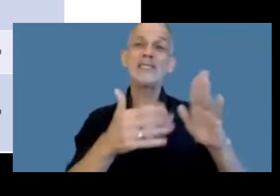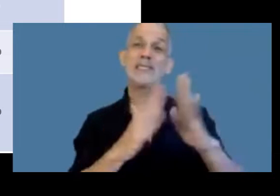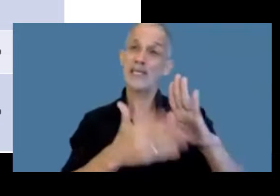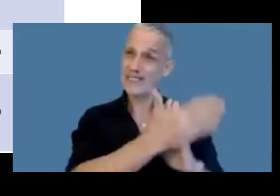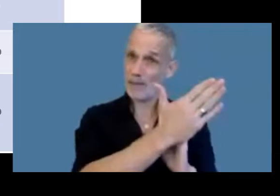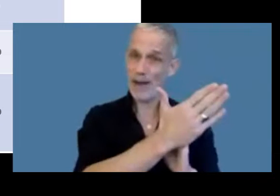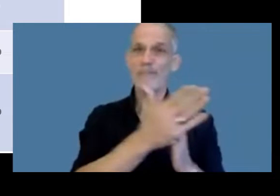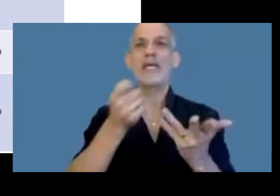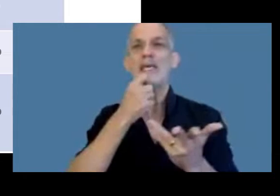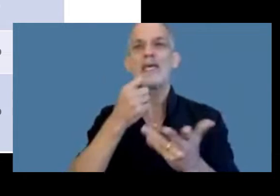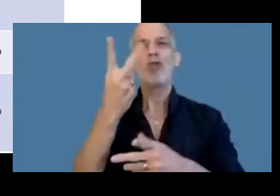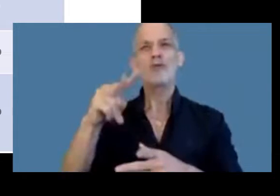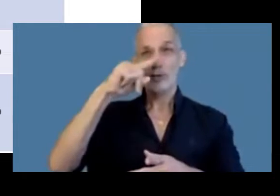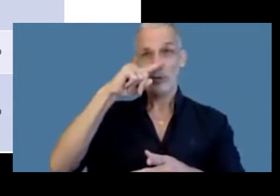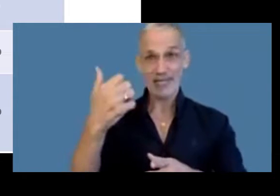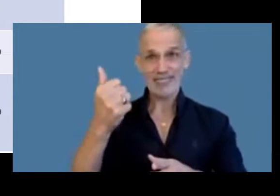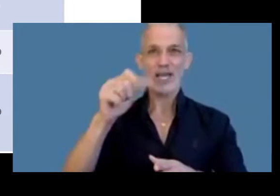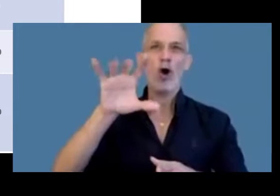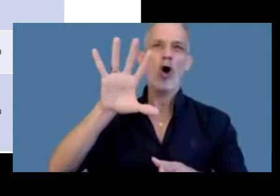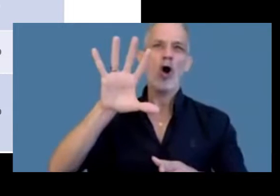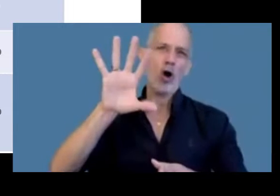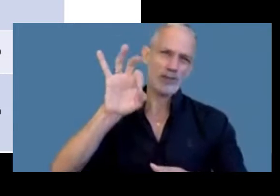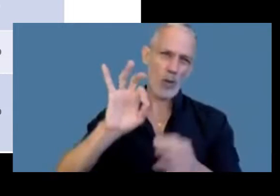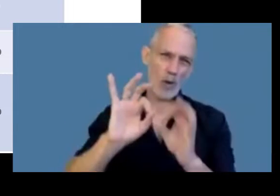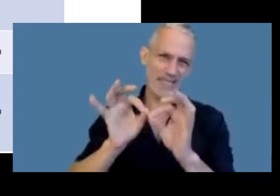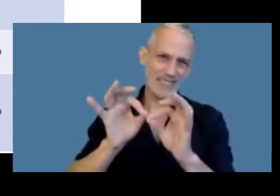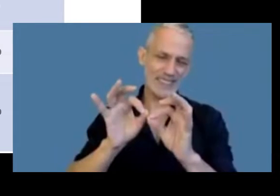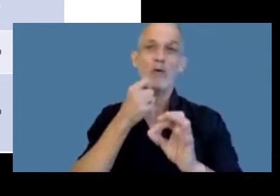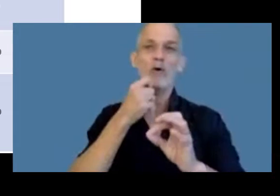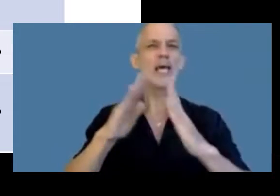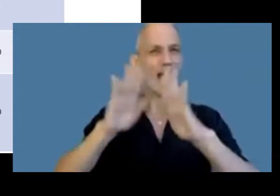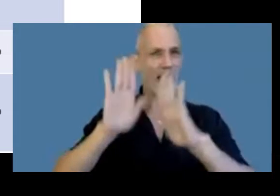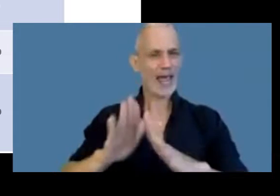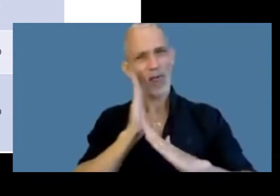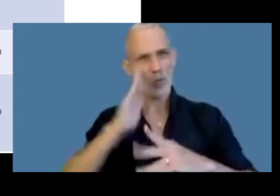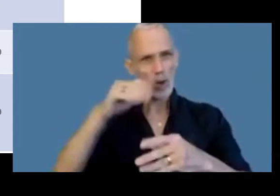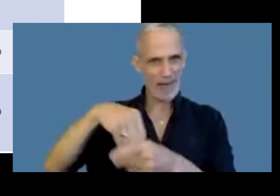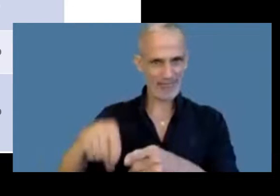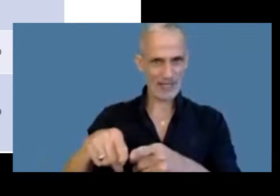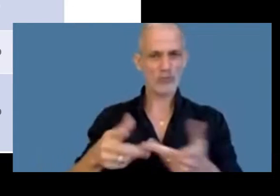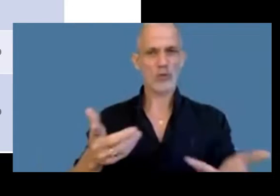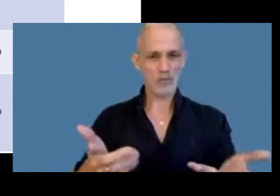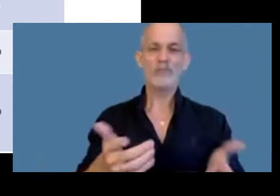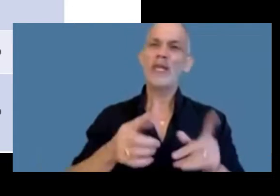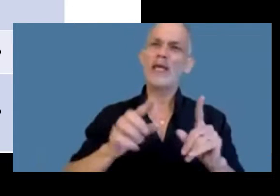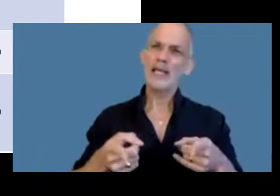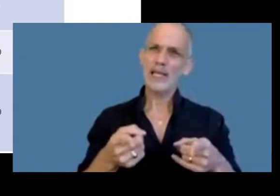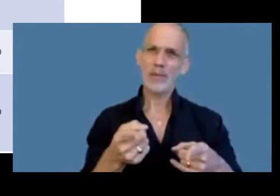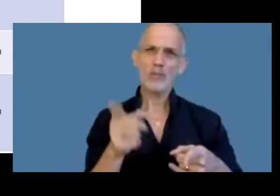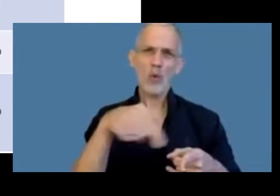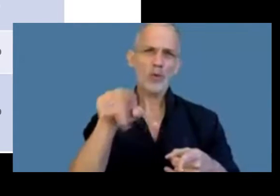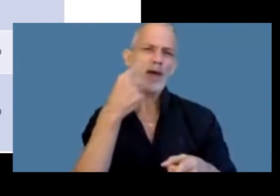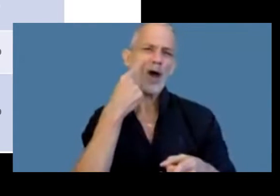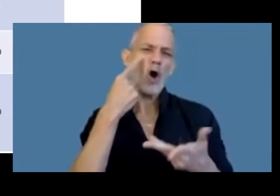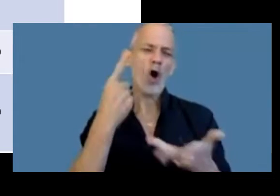275,50 cuando no hay retiro. Algo también que quizás ustedes ya conocen es